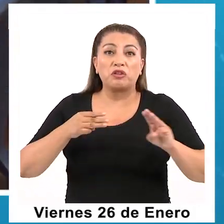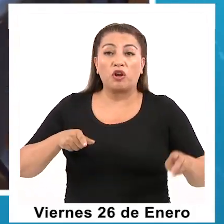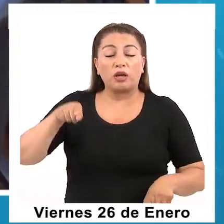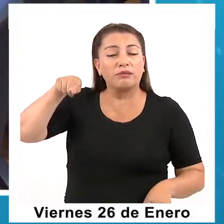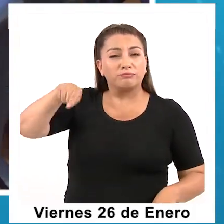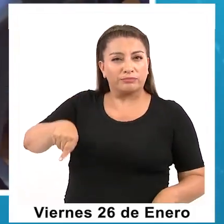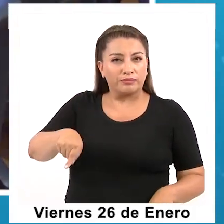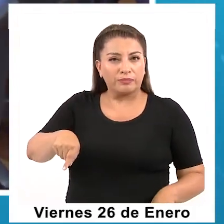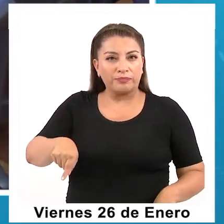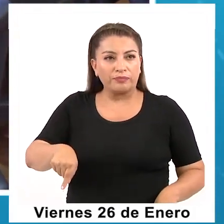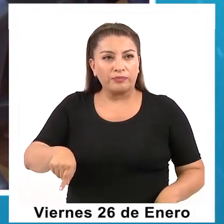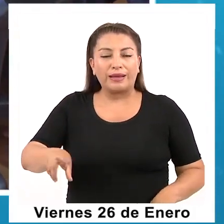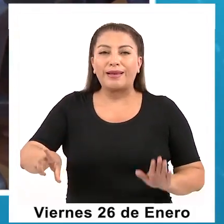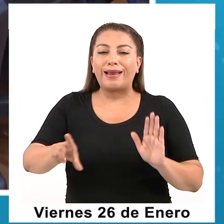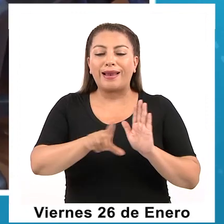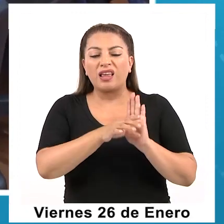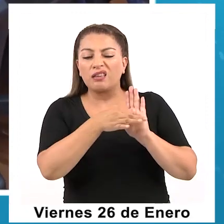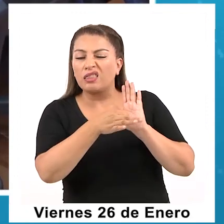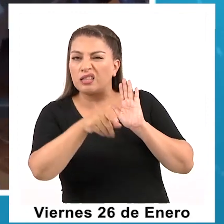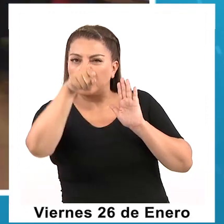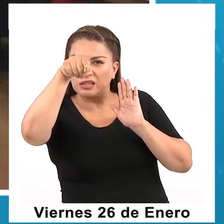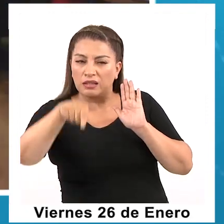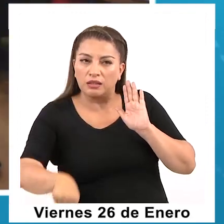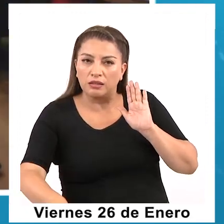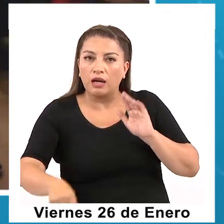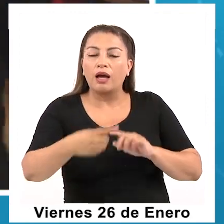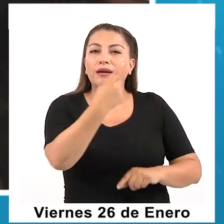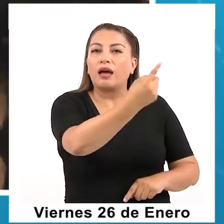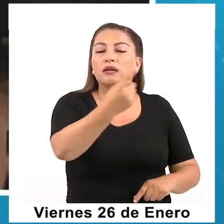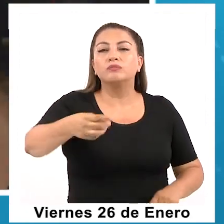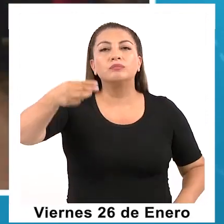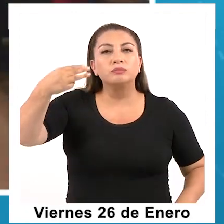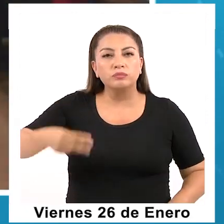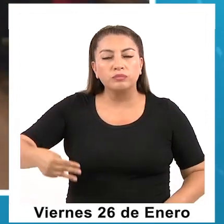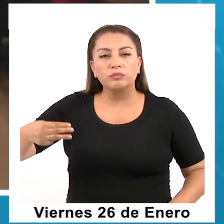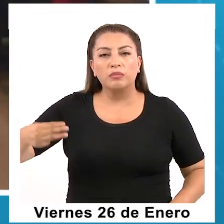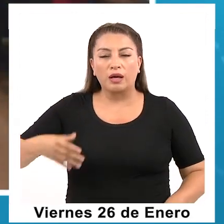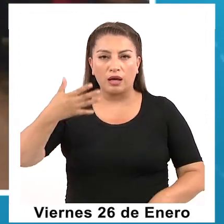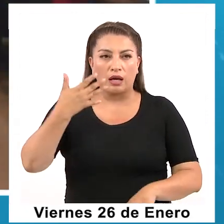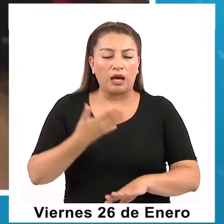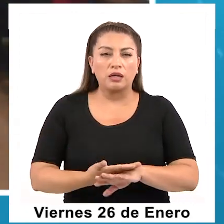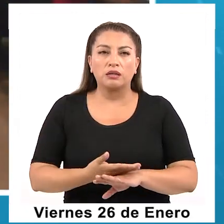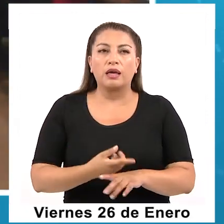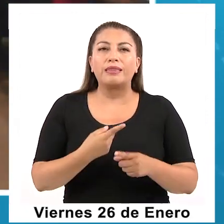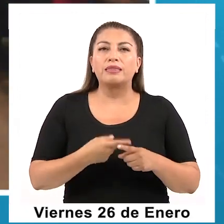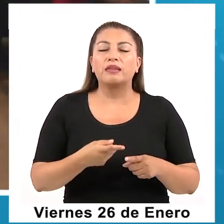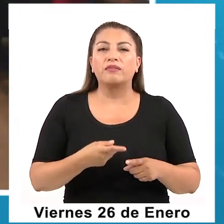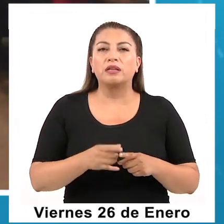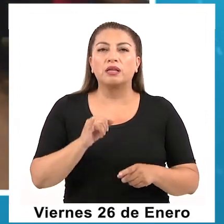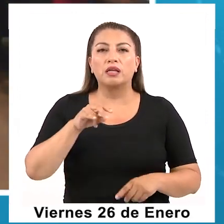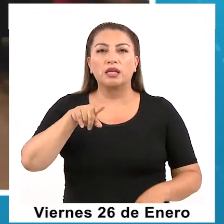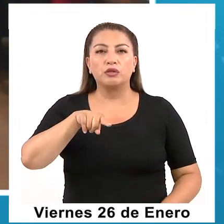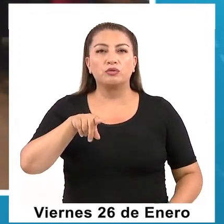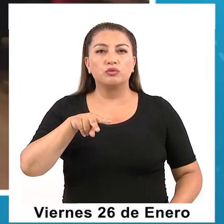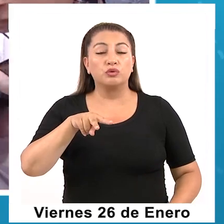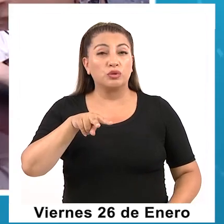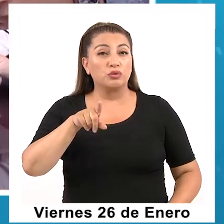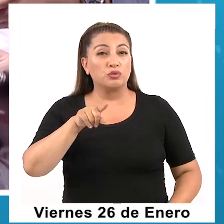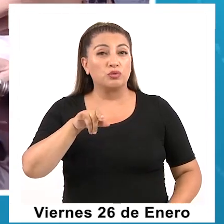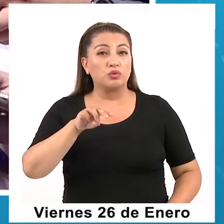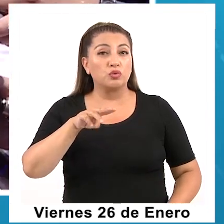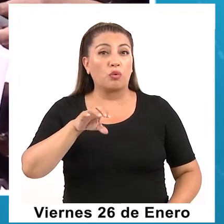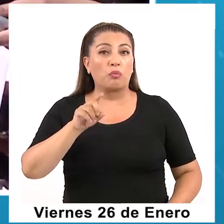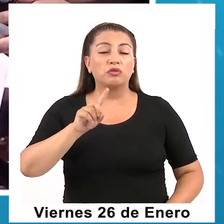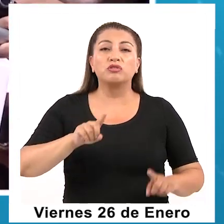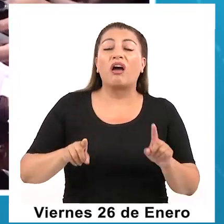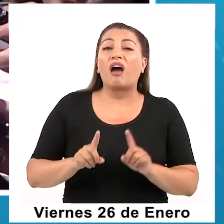pertinente, sino que la ley establece cómo las municipalidades compran distintos insumos y lo hacen en el fondo a través de